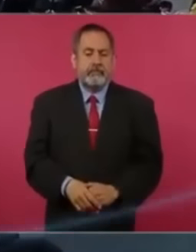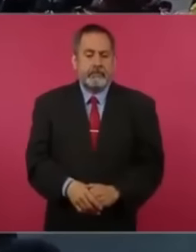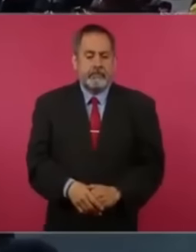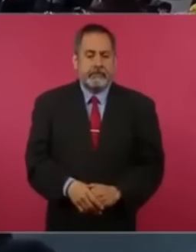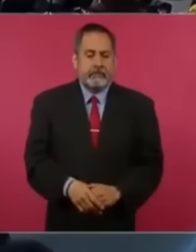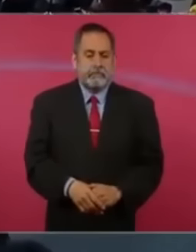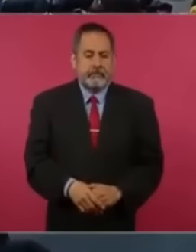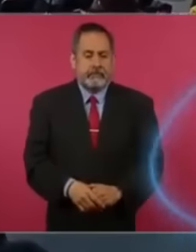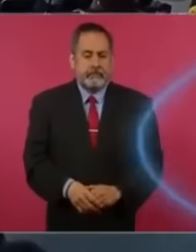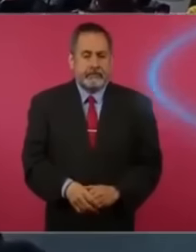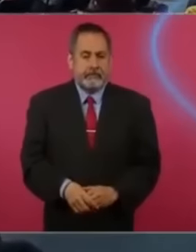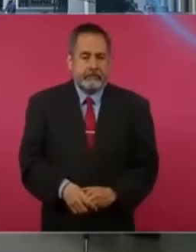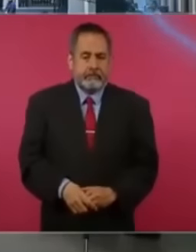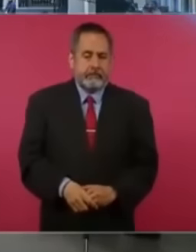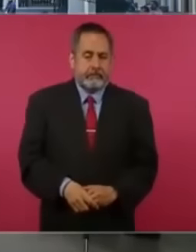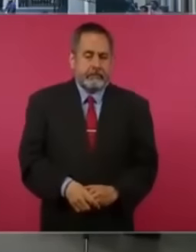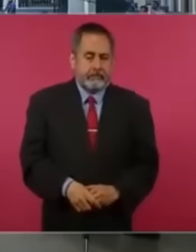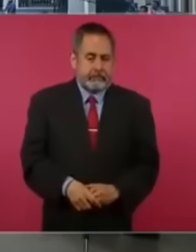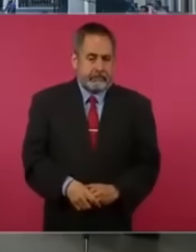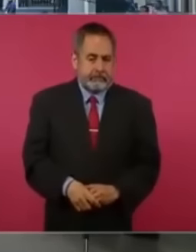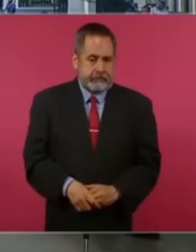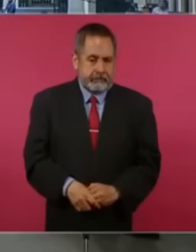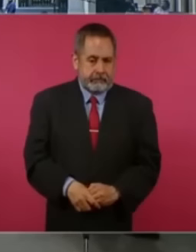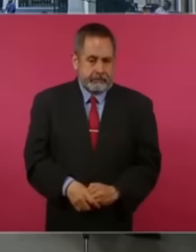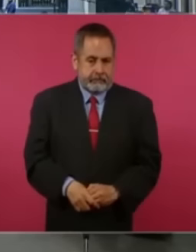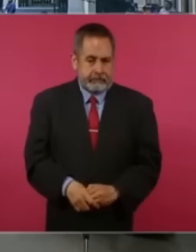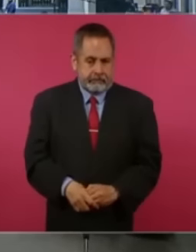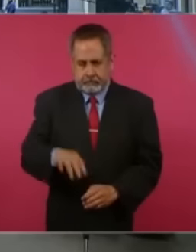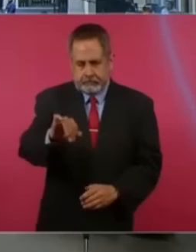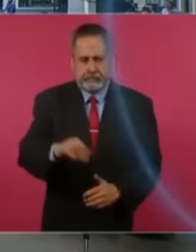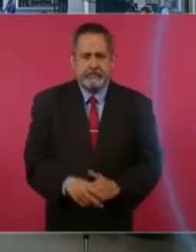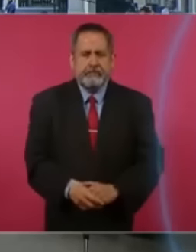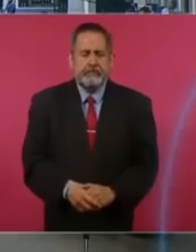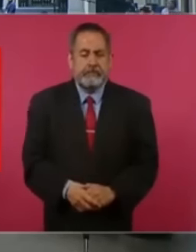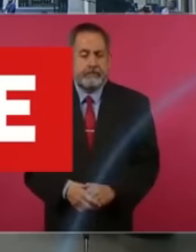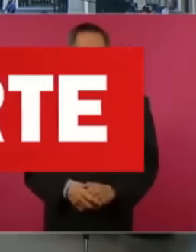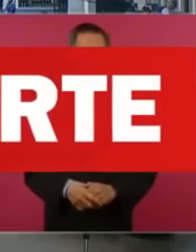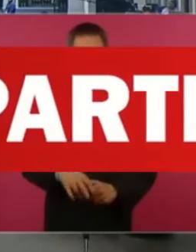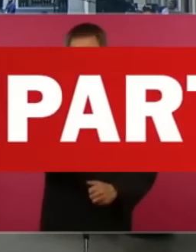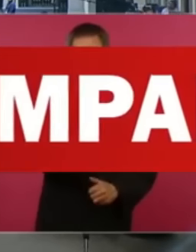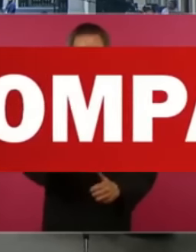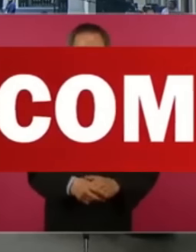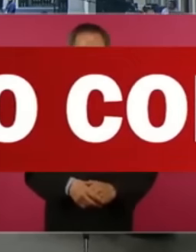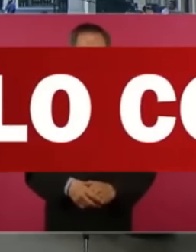¿Salazar Randall también en esta comitiva? Sí. ¿Con el embajador que es Salazar? Sí.